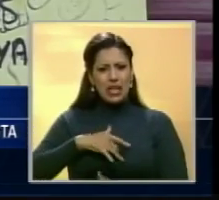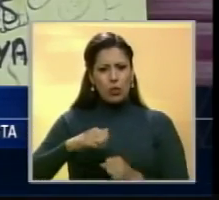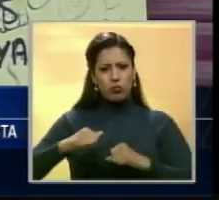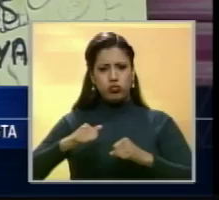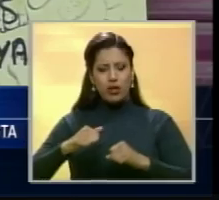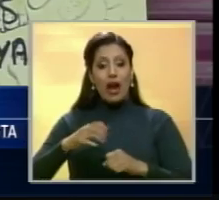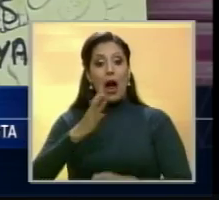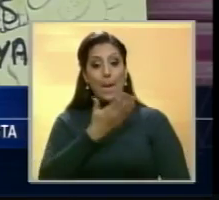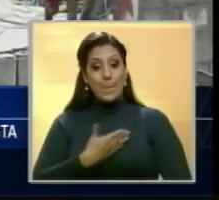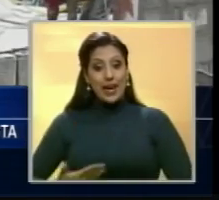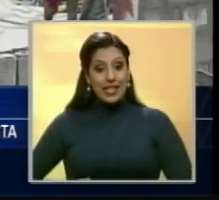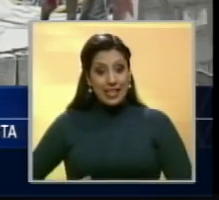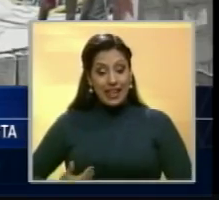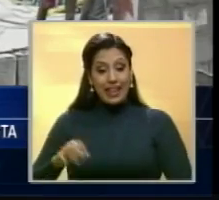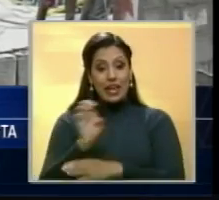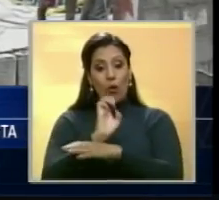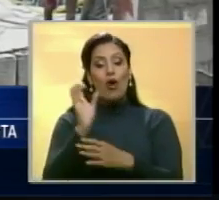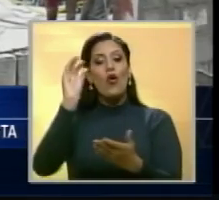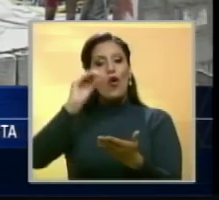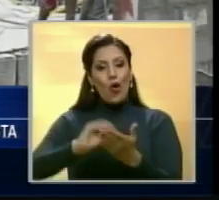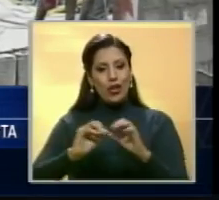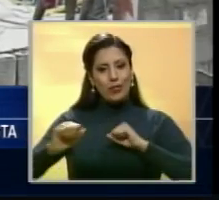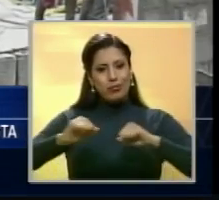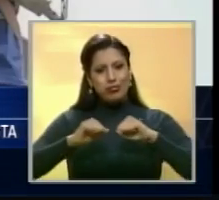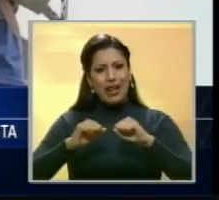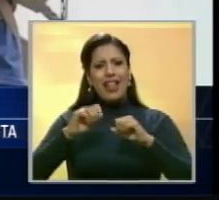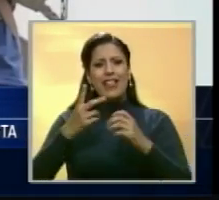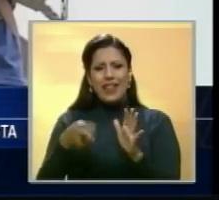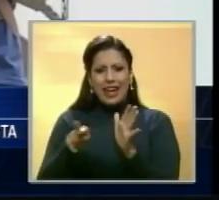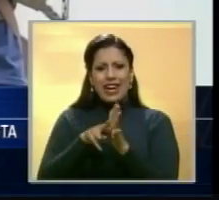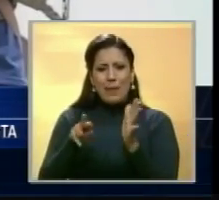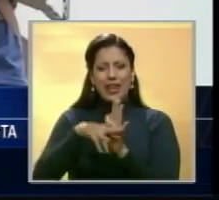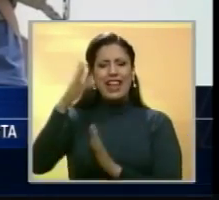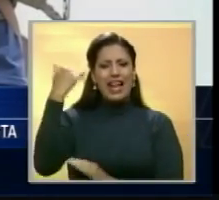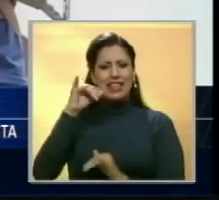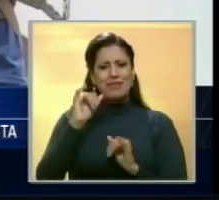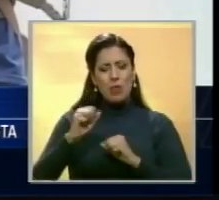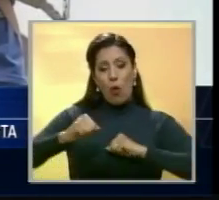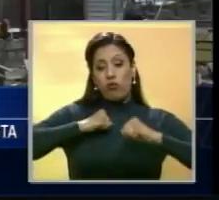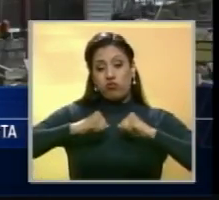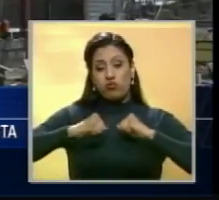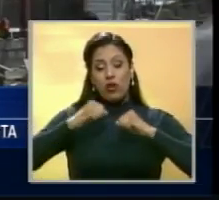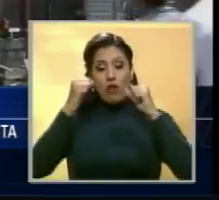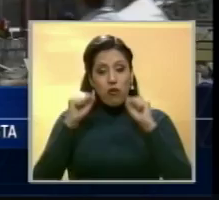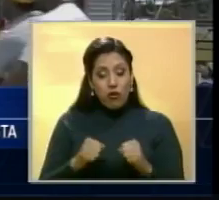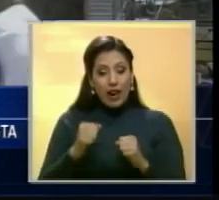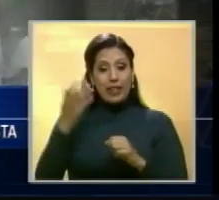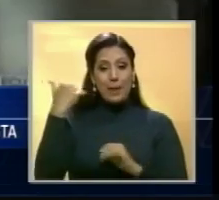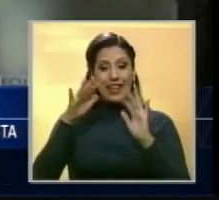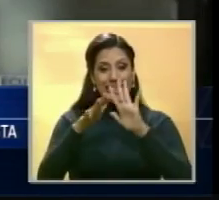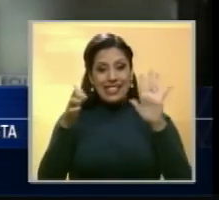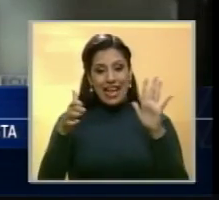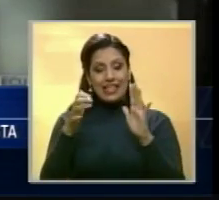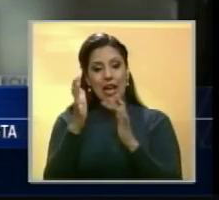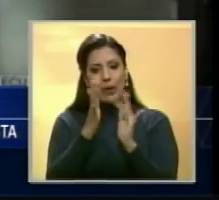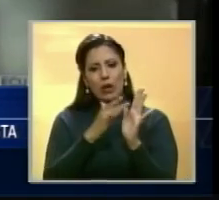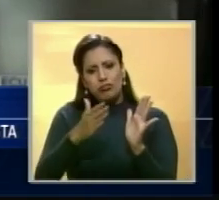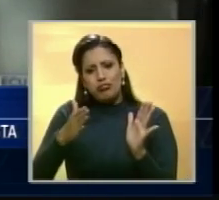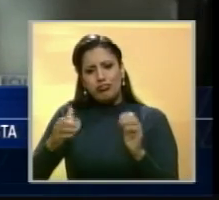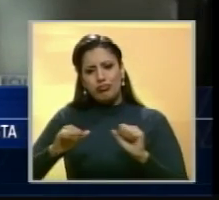presidente ecuatoriano, Rafael Correa, indicó que el temblor es una réplica del fuerte terremoto que se registró el pasado 16 de abril.